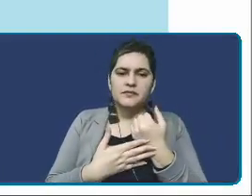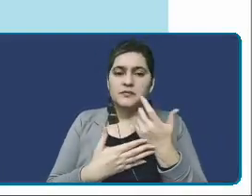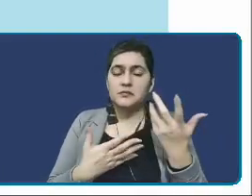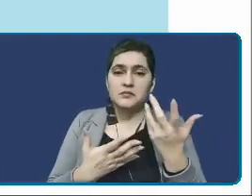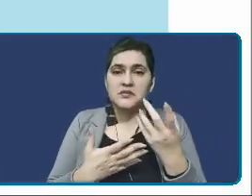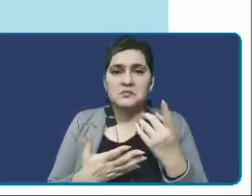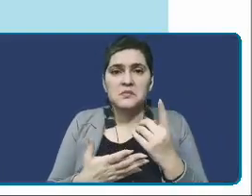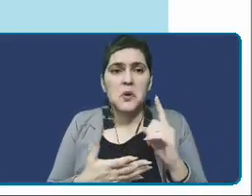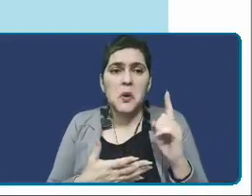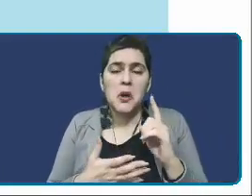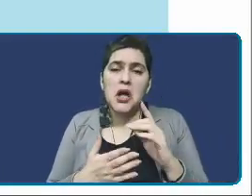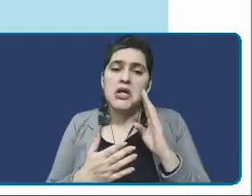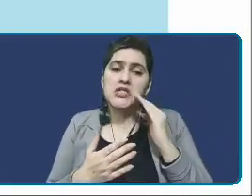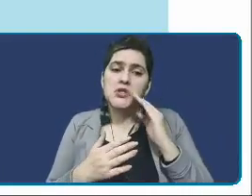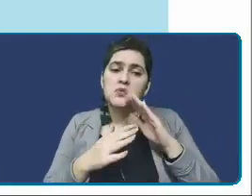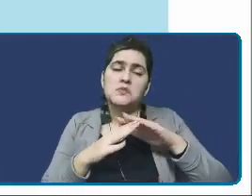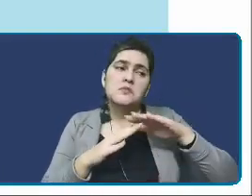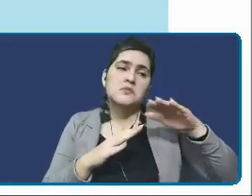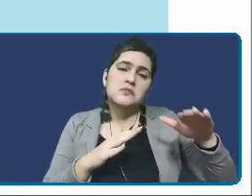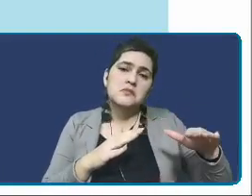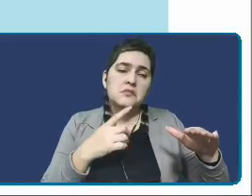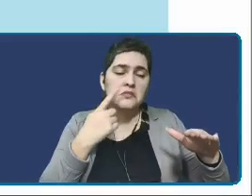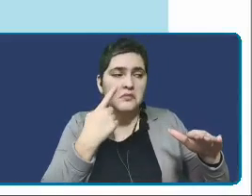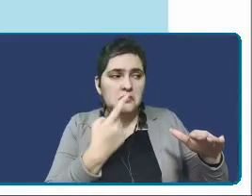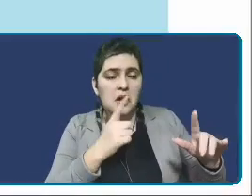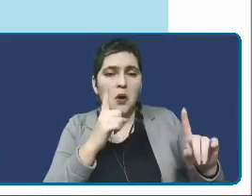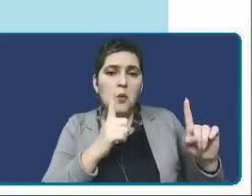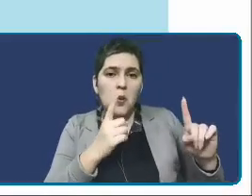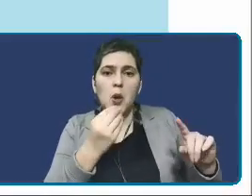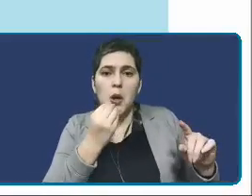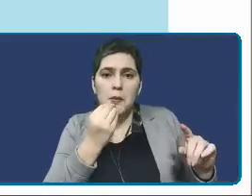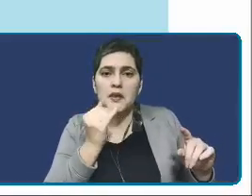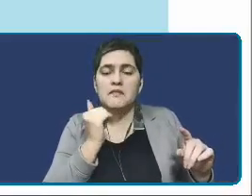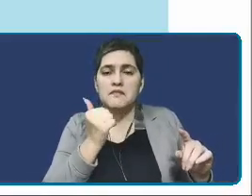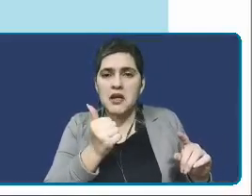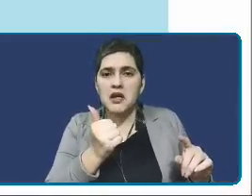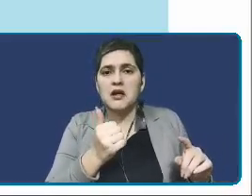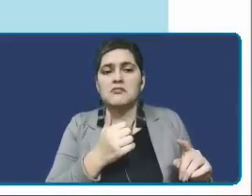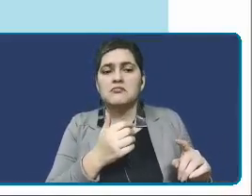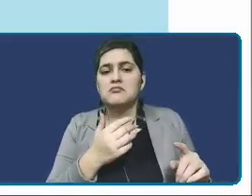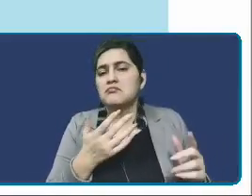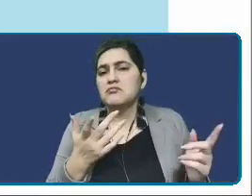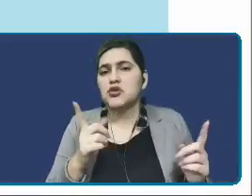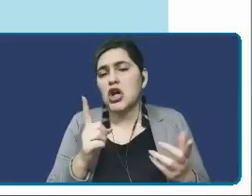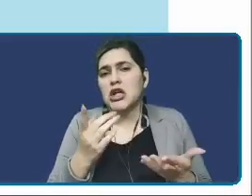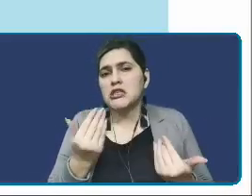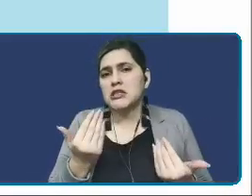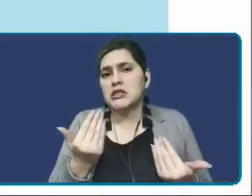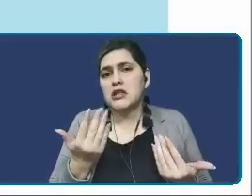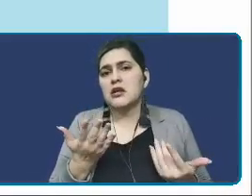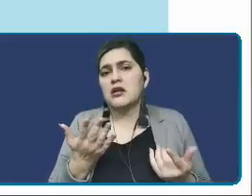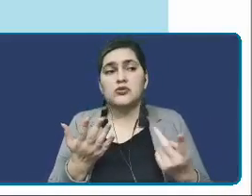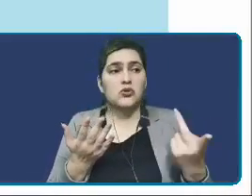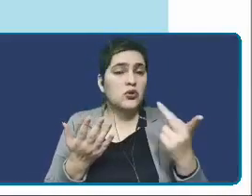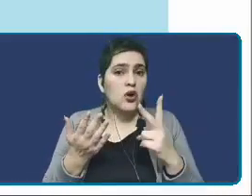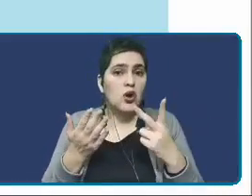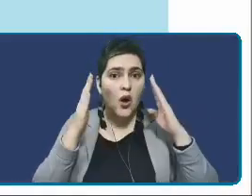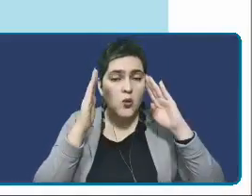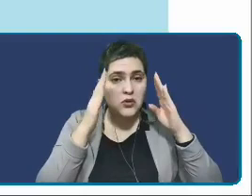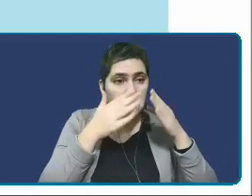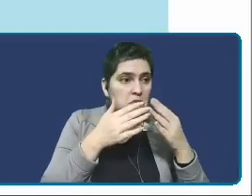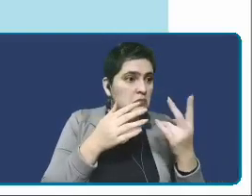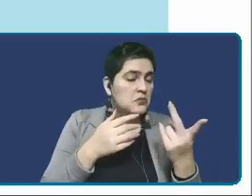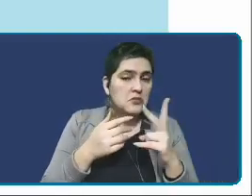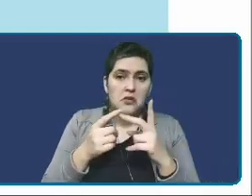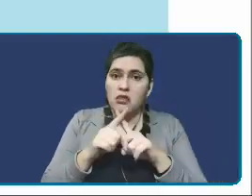lado. Entonces, teniendo ambos autismos, van a tener respuestas absolutamente distintas. Pero sí hay